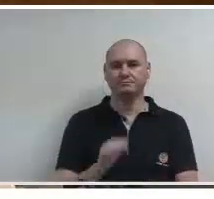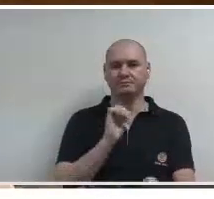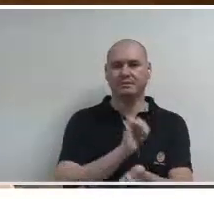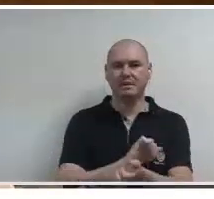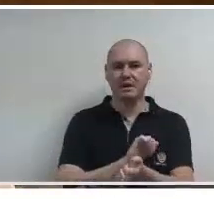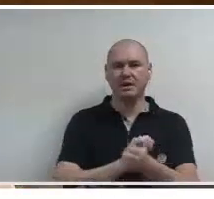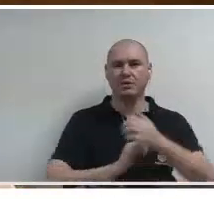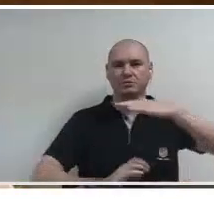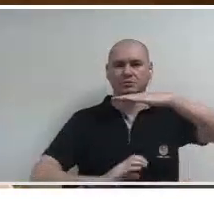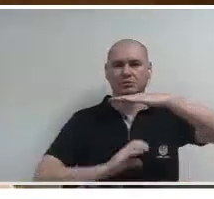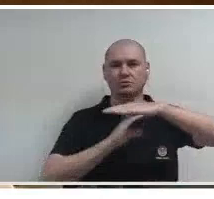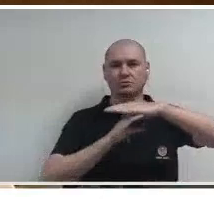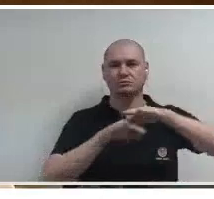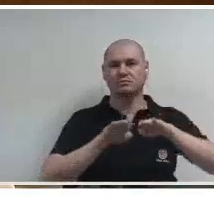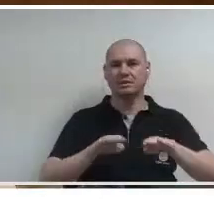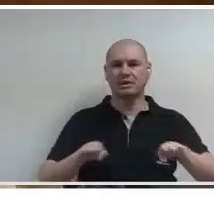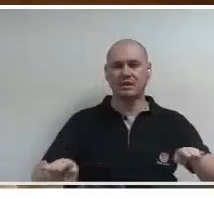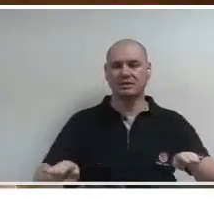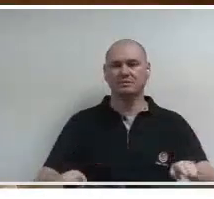ABI, orco.